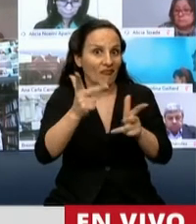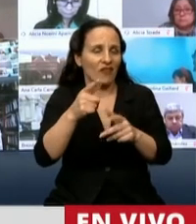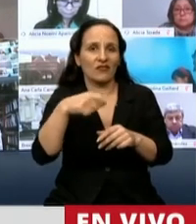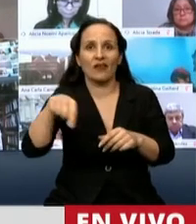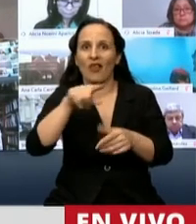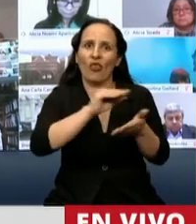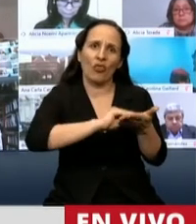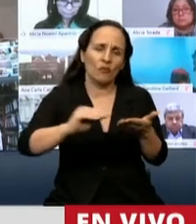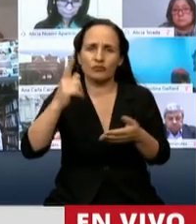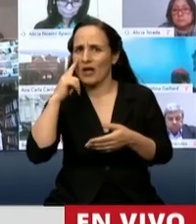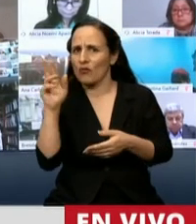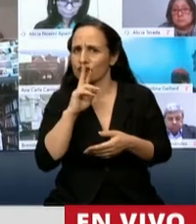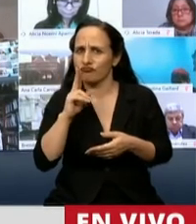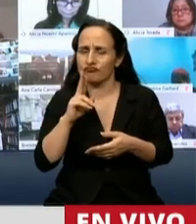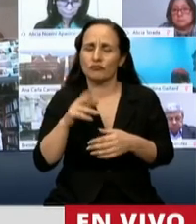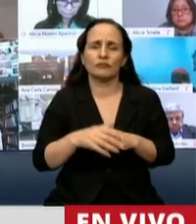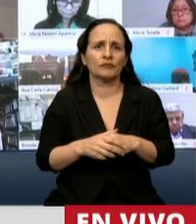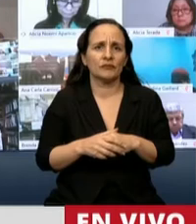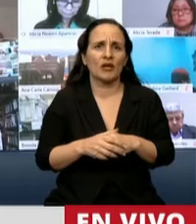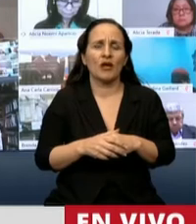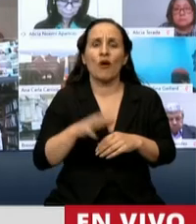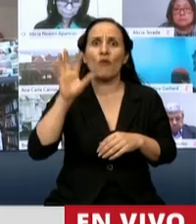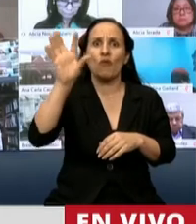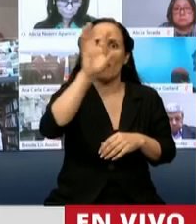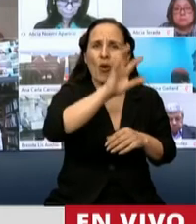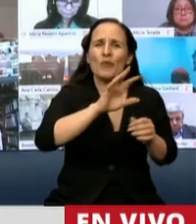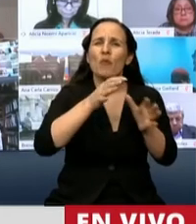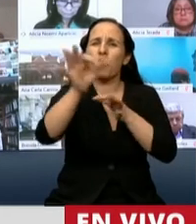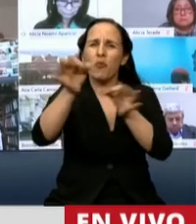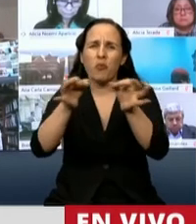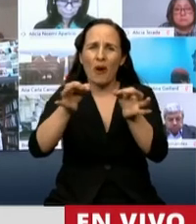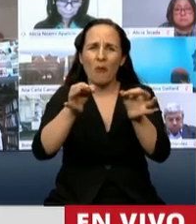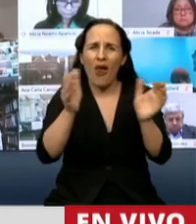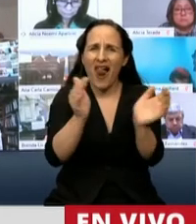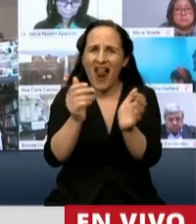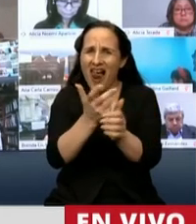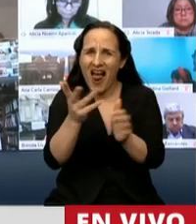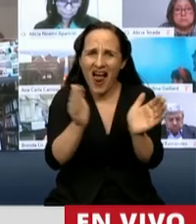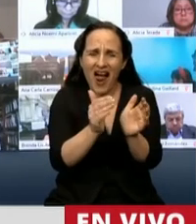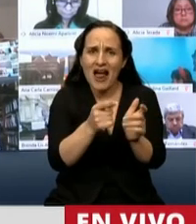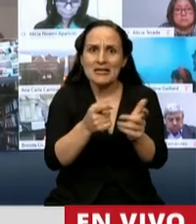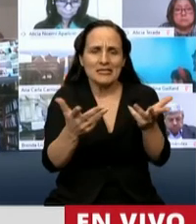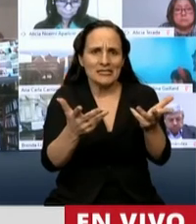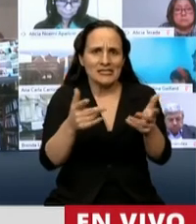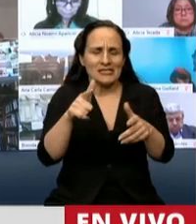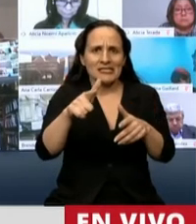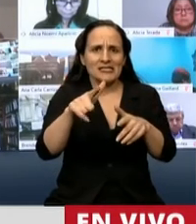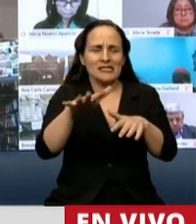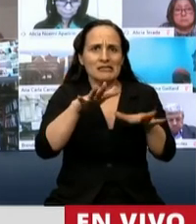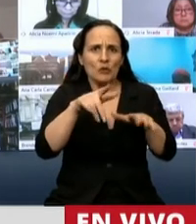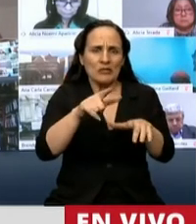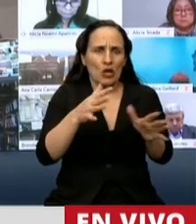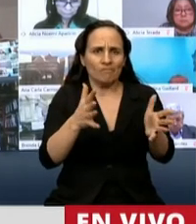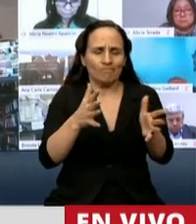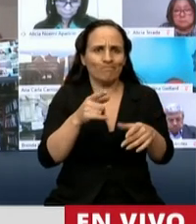colegas, diputados y diputadas, que muchas ciudades del interior pequeñas ven casi colapsado su sistema de